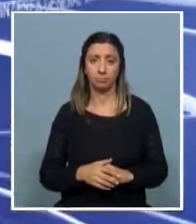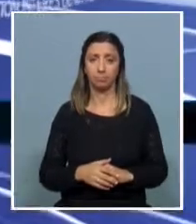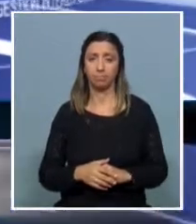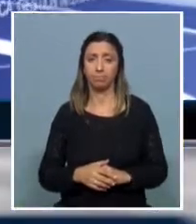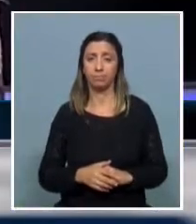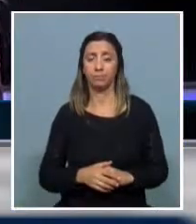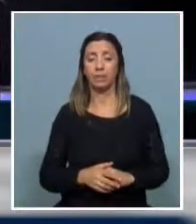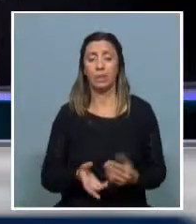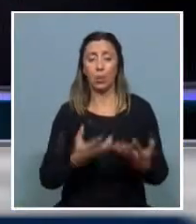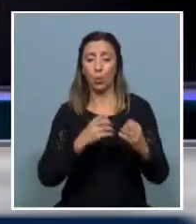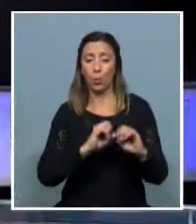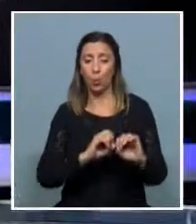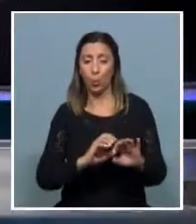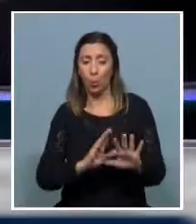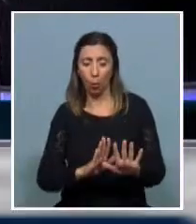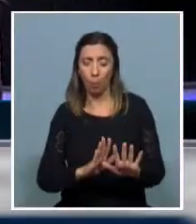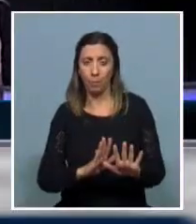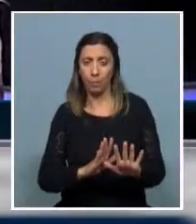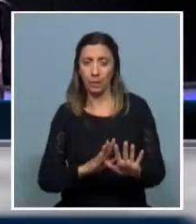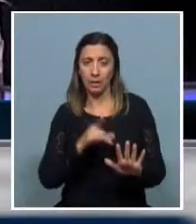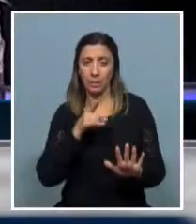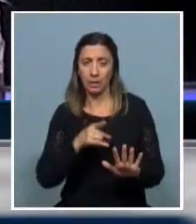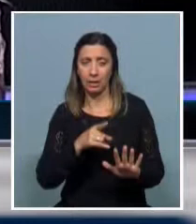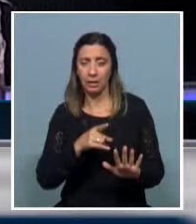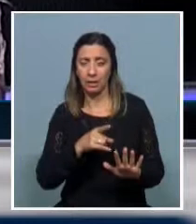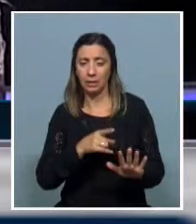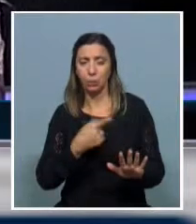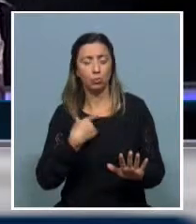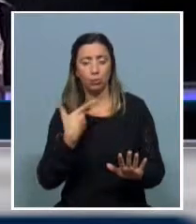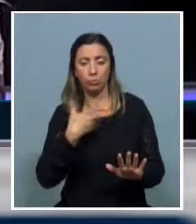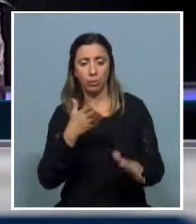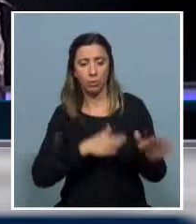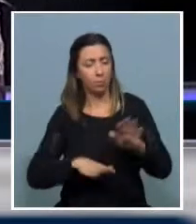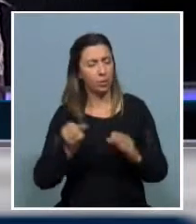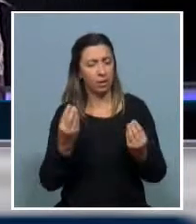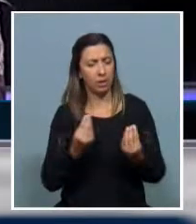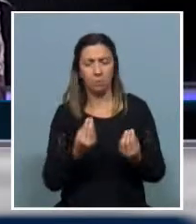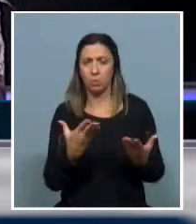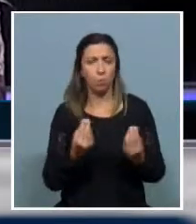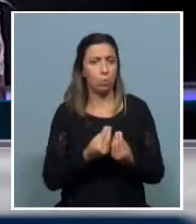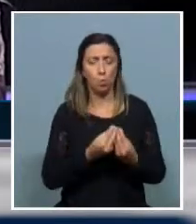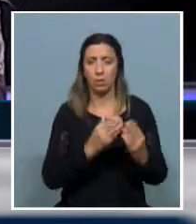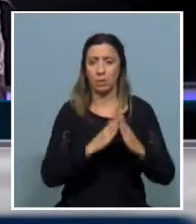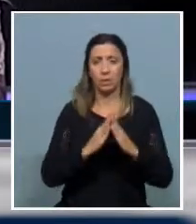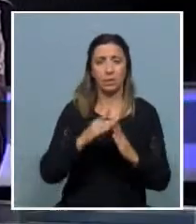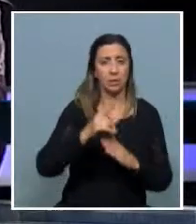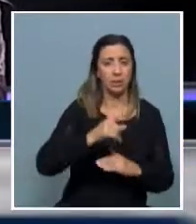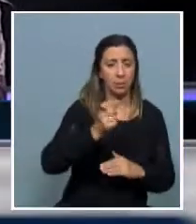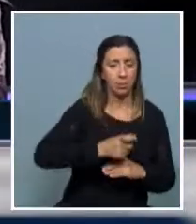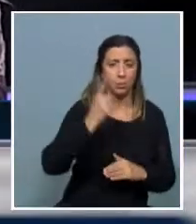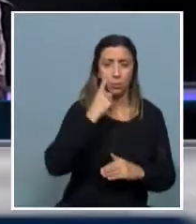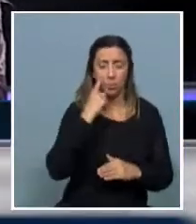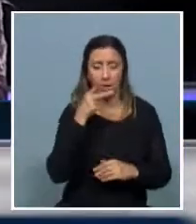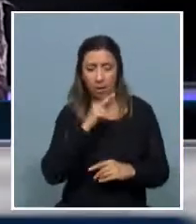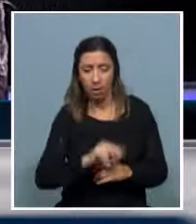el puntapié, el iceberg que había dado lugar a esta intervención era la cantidad de viviendas desocupadas, que era lo que la